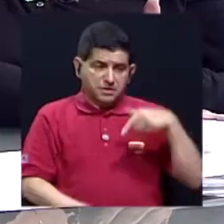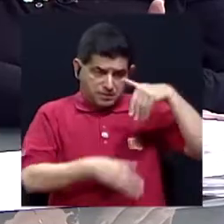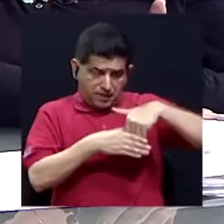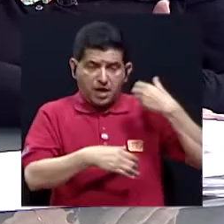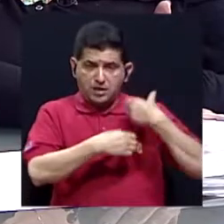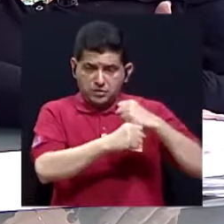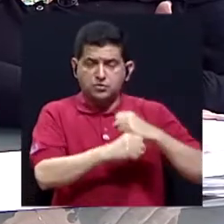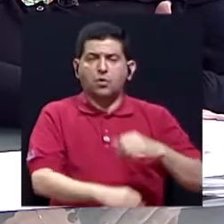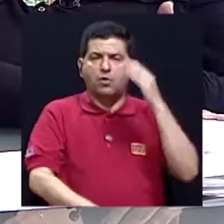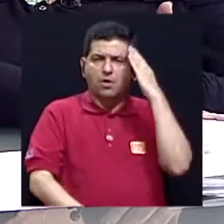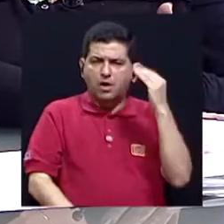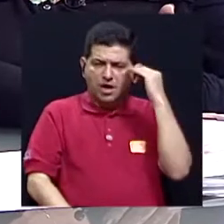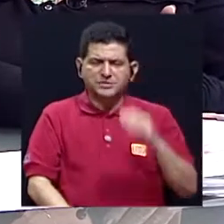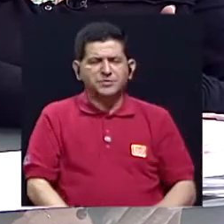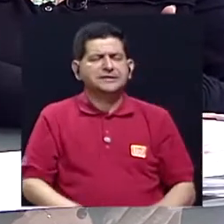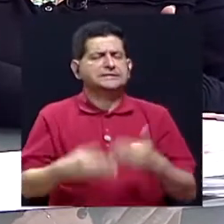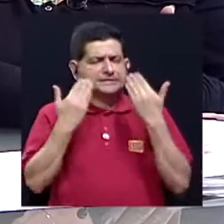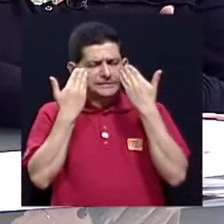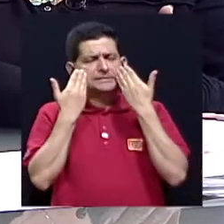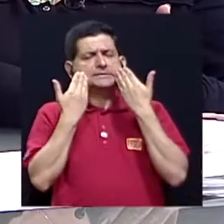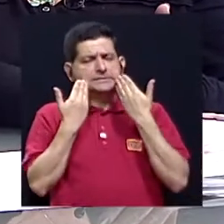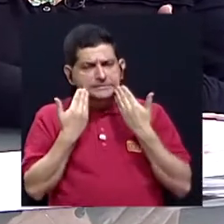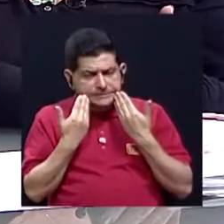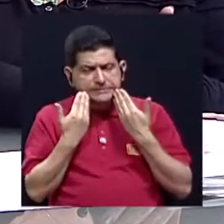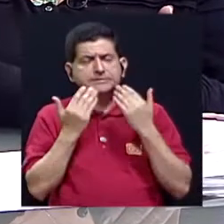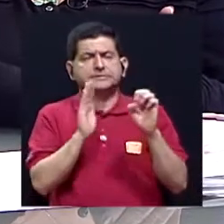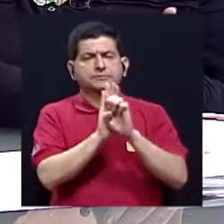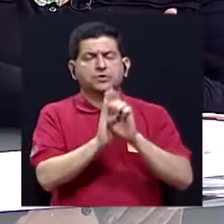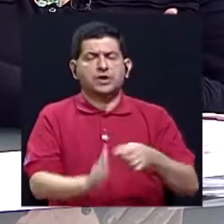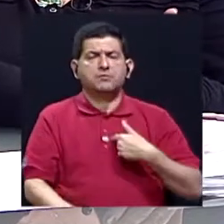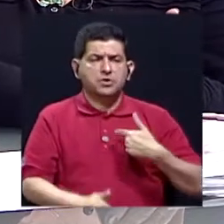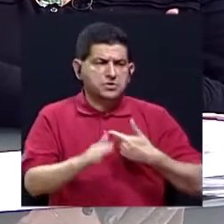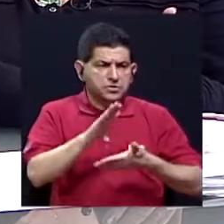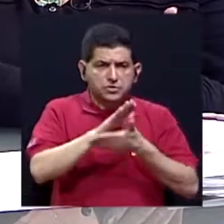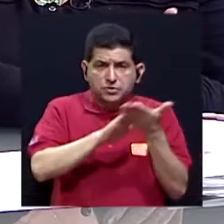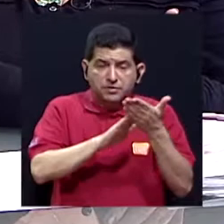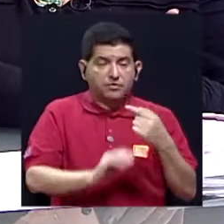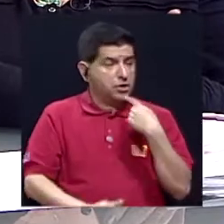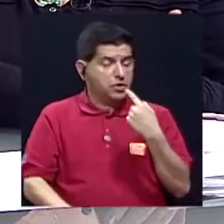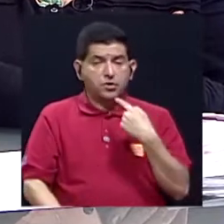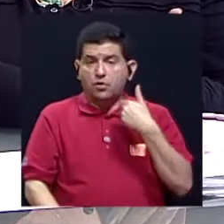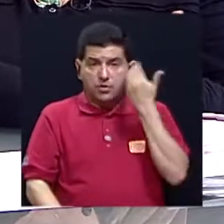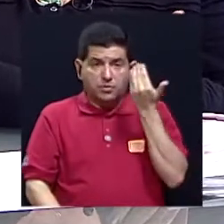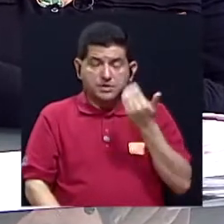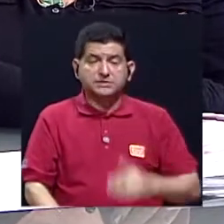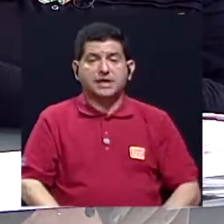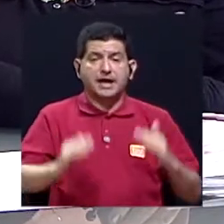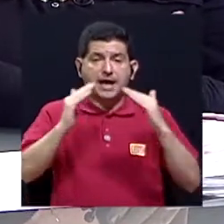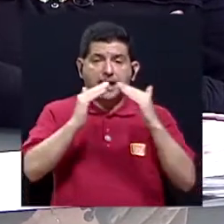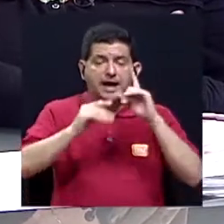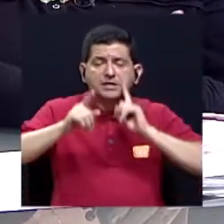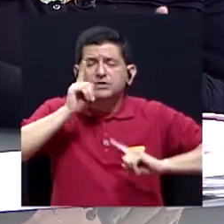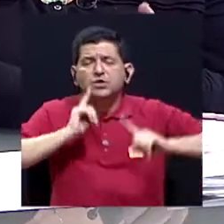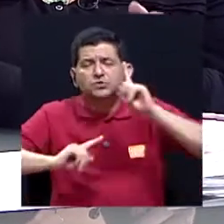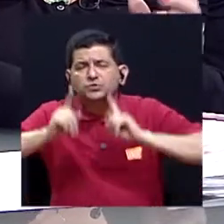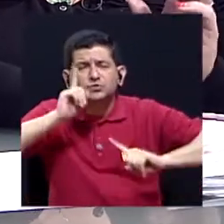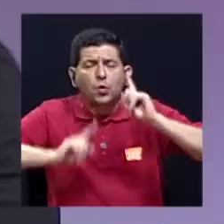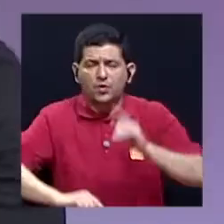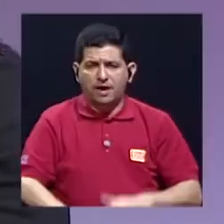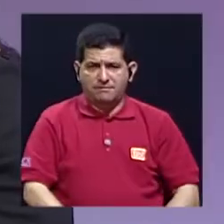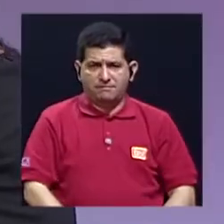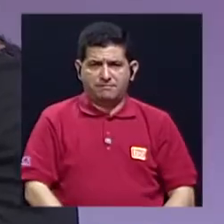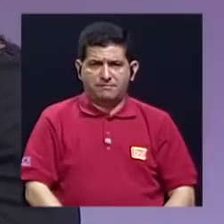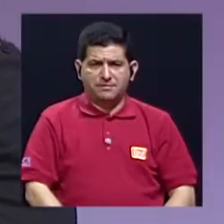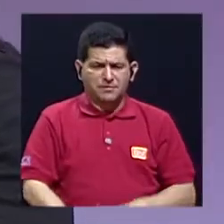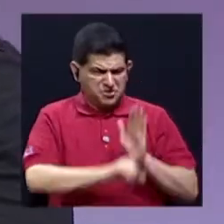tuve experiencias muy tristes, como por ejemplo irme una vez, que no me daba vergüenza decirlo, a la casa llorando, porque